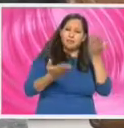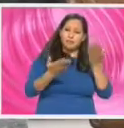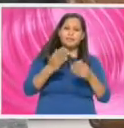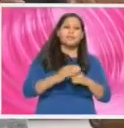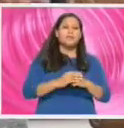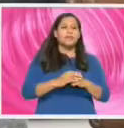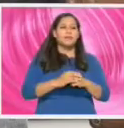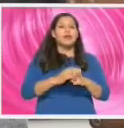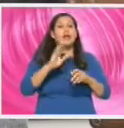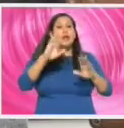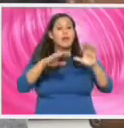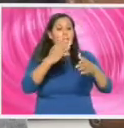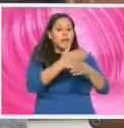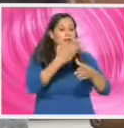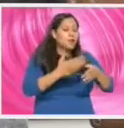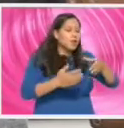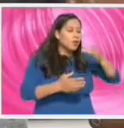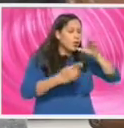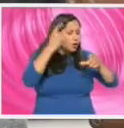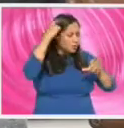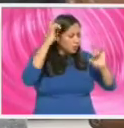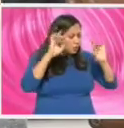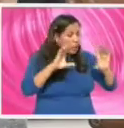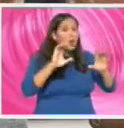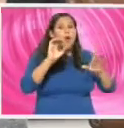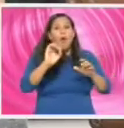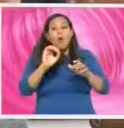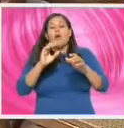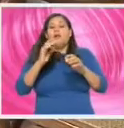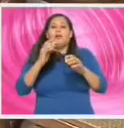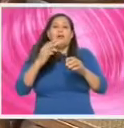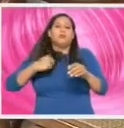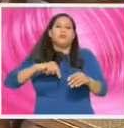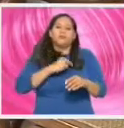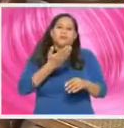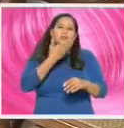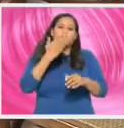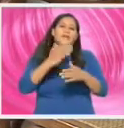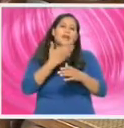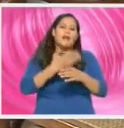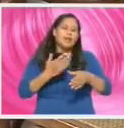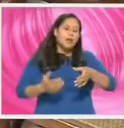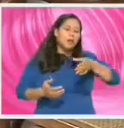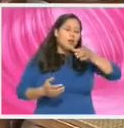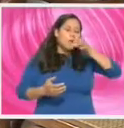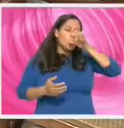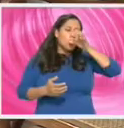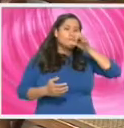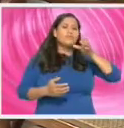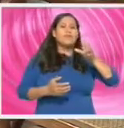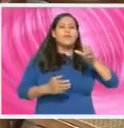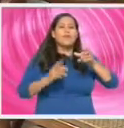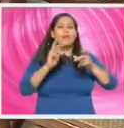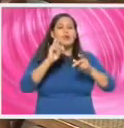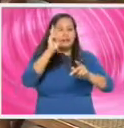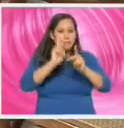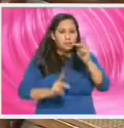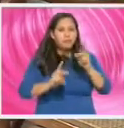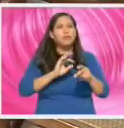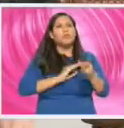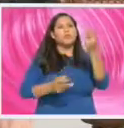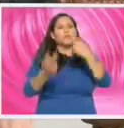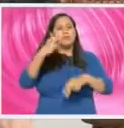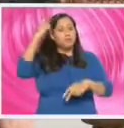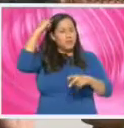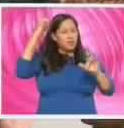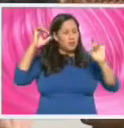lo veamos, puede ocasionarnos dolor o al contrario, si estamos habituados a tomar cafeína y la suspendemos, podemos obtener dolor. De hecho,